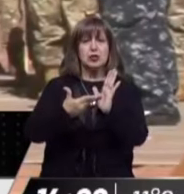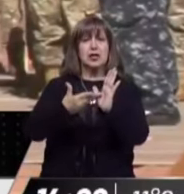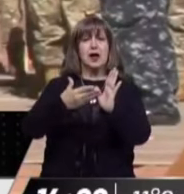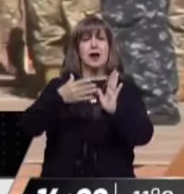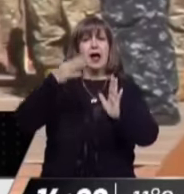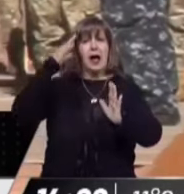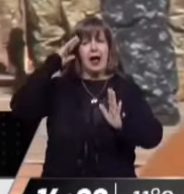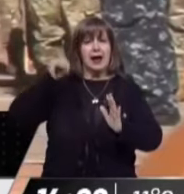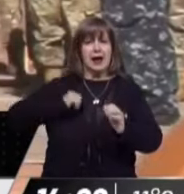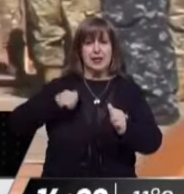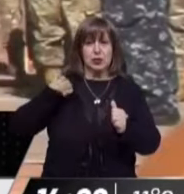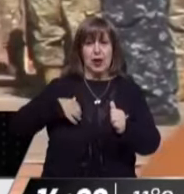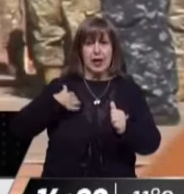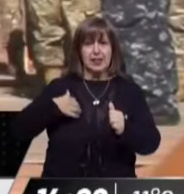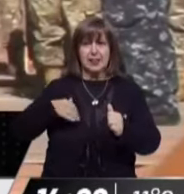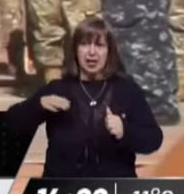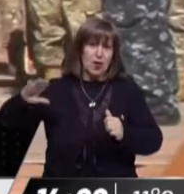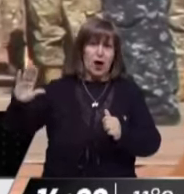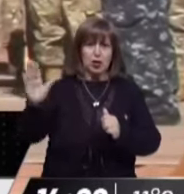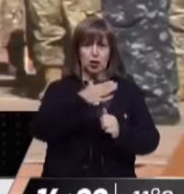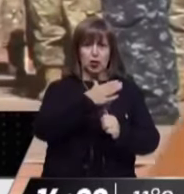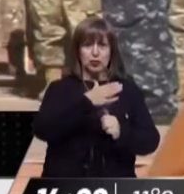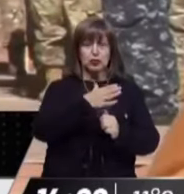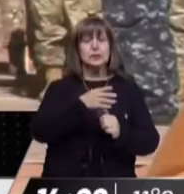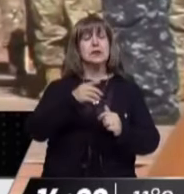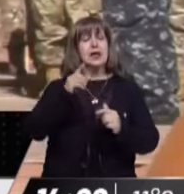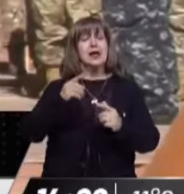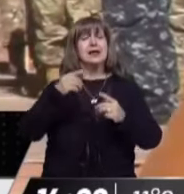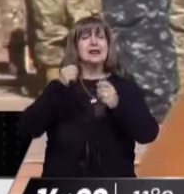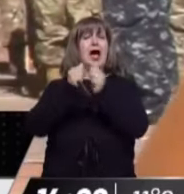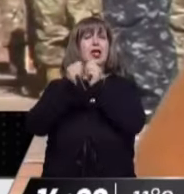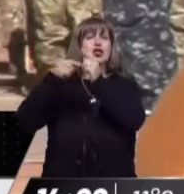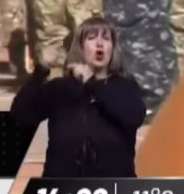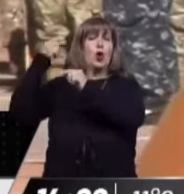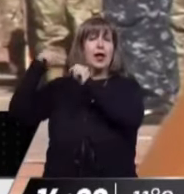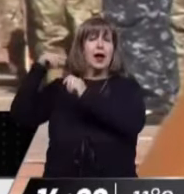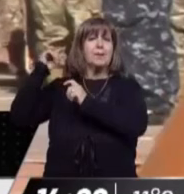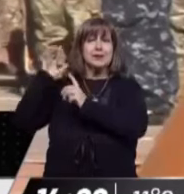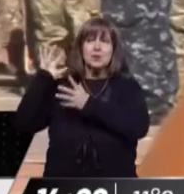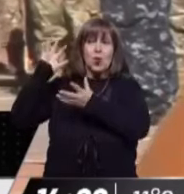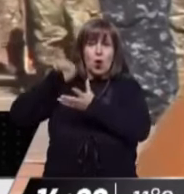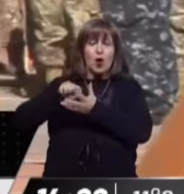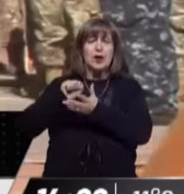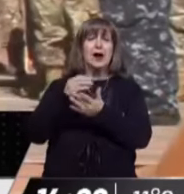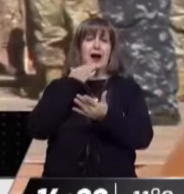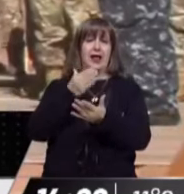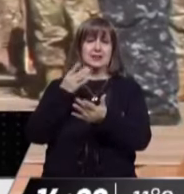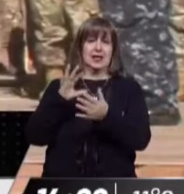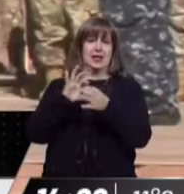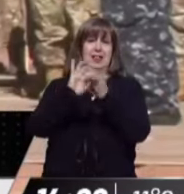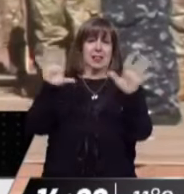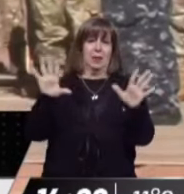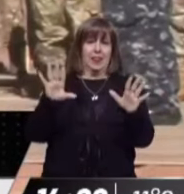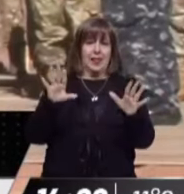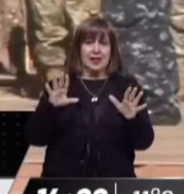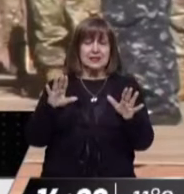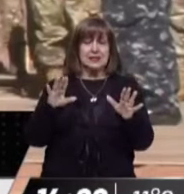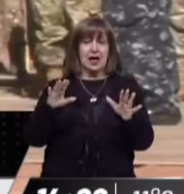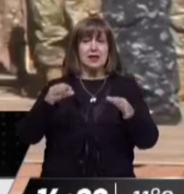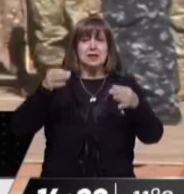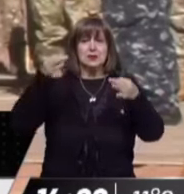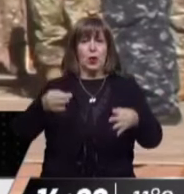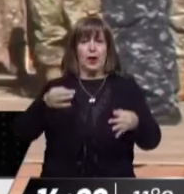Fuerzas Armadas, sino esa historia que posibilitó la independencia, la